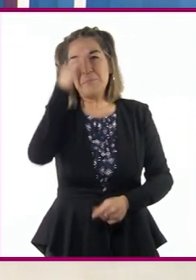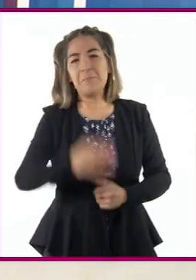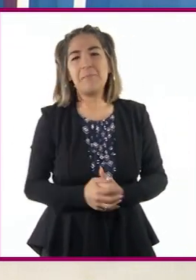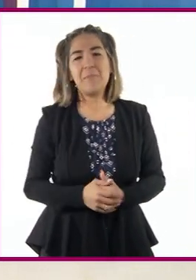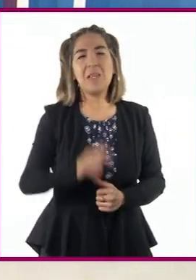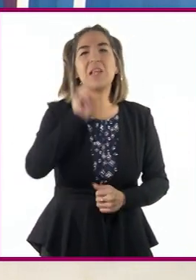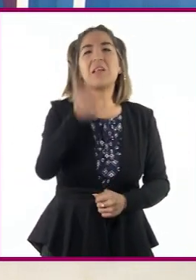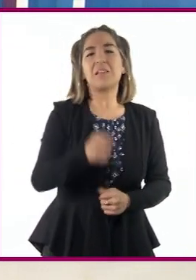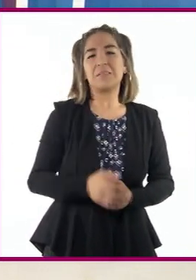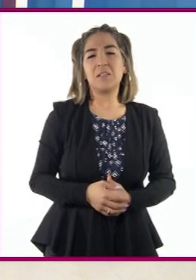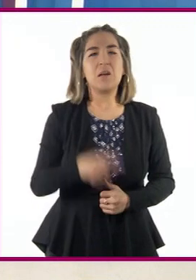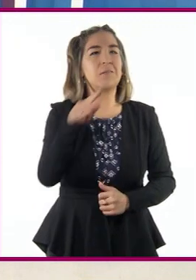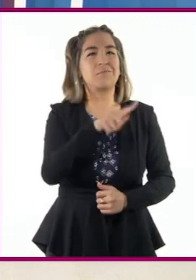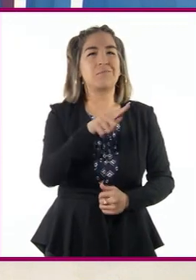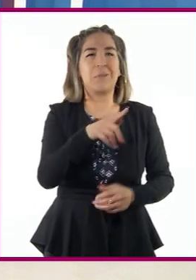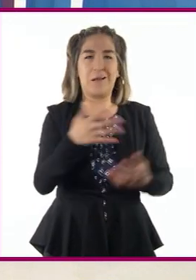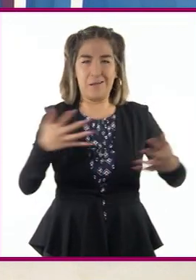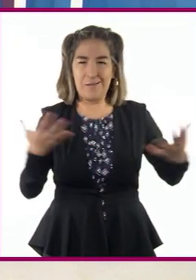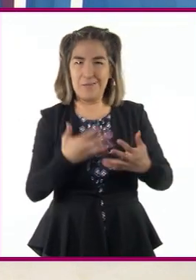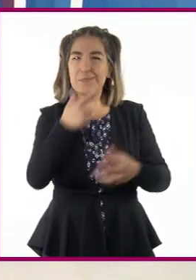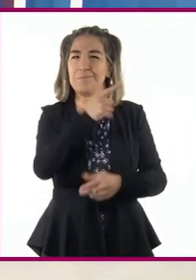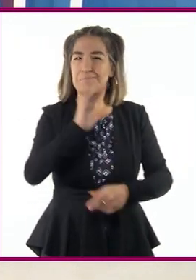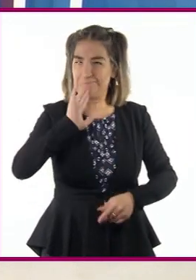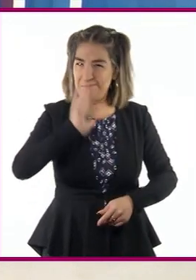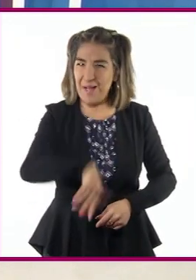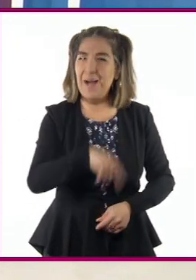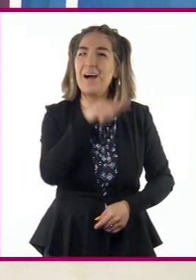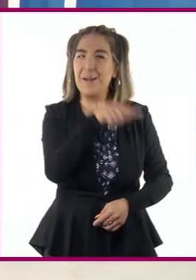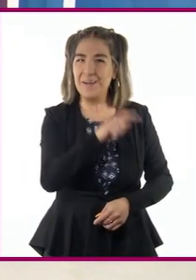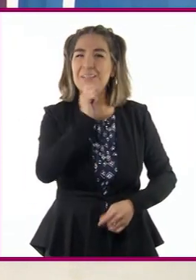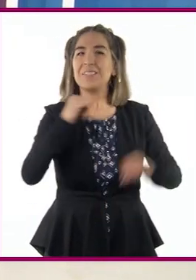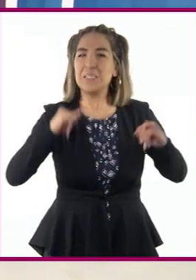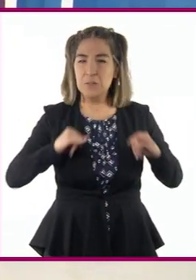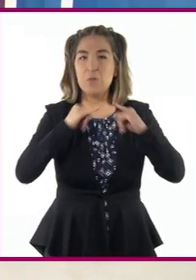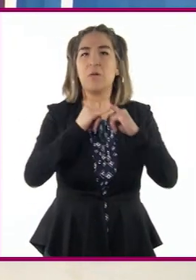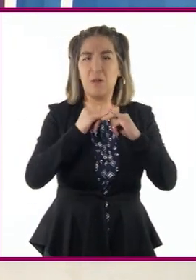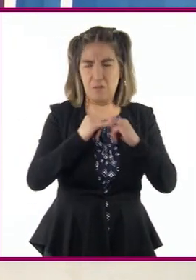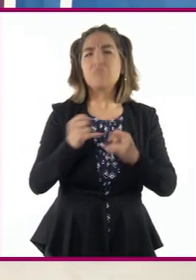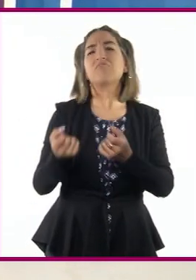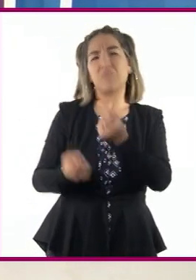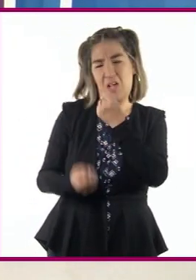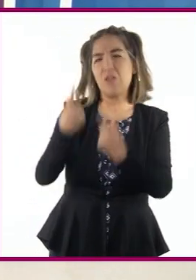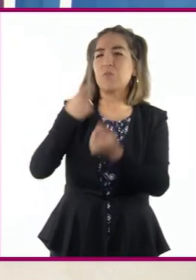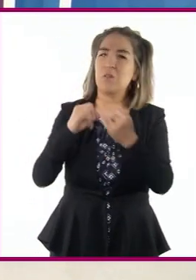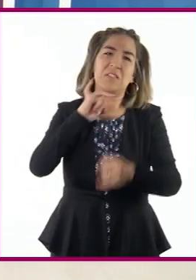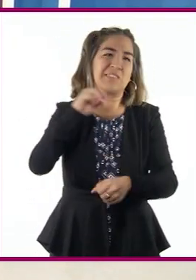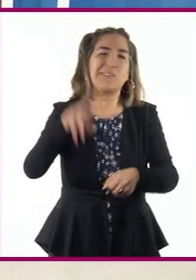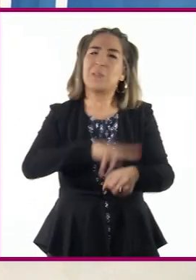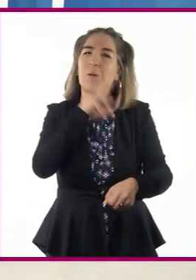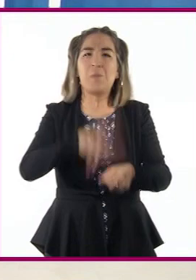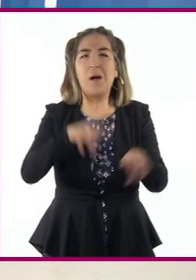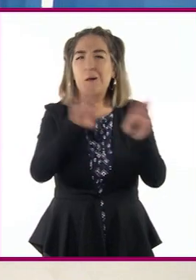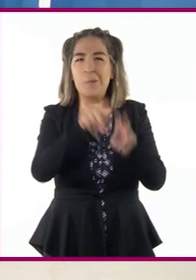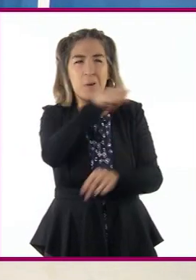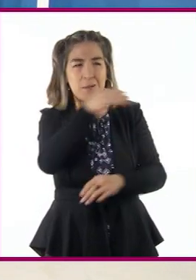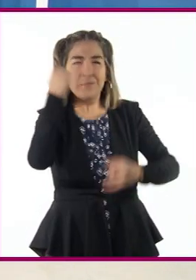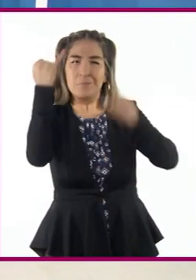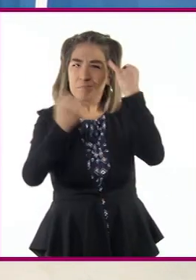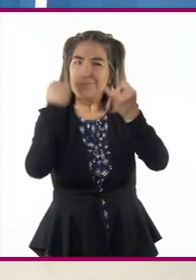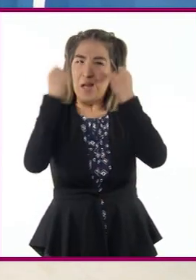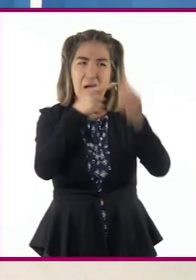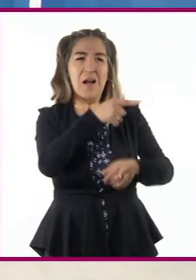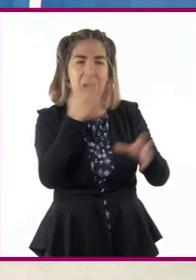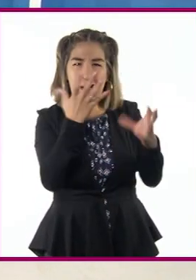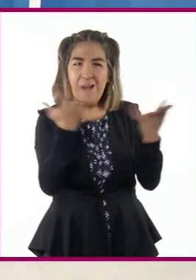una actitud indebida. Hay autoridades que pueden hacer este tipo de juicios. pero podemos decir que se